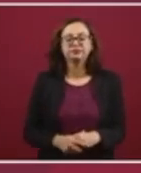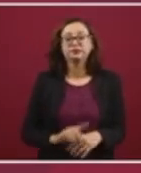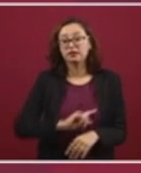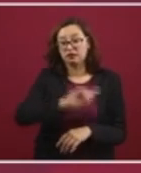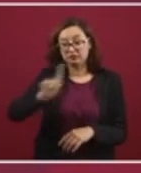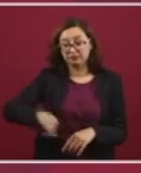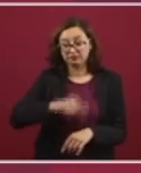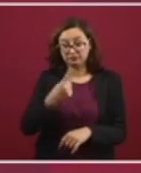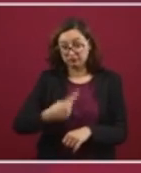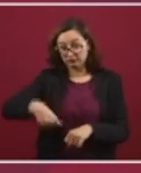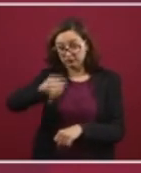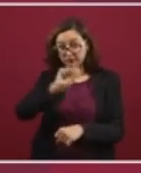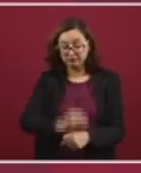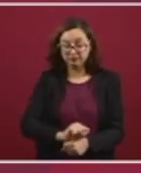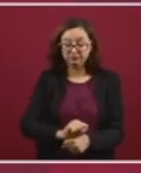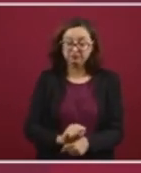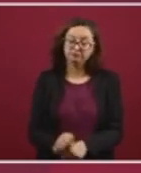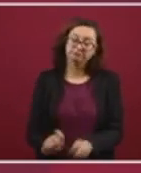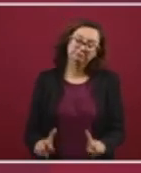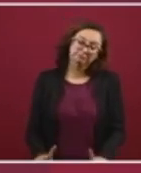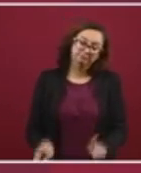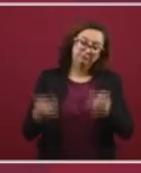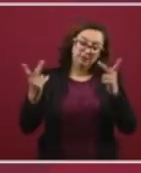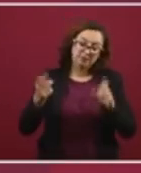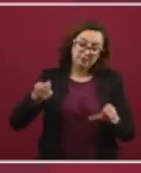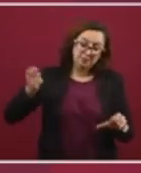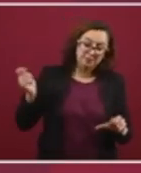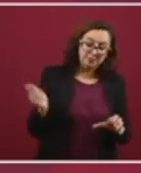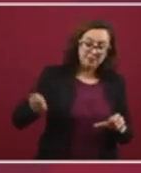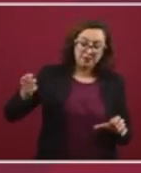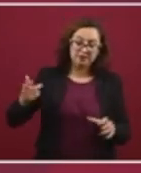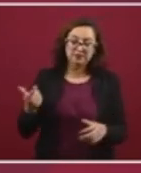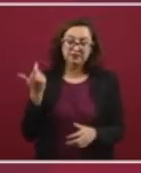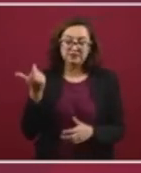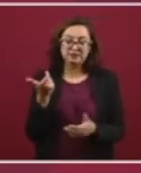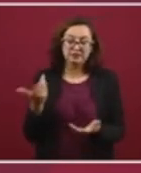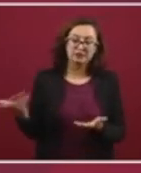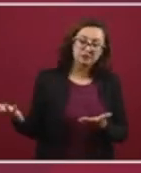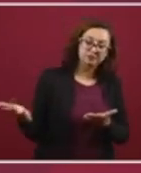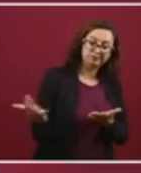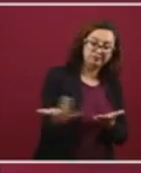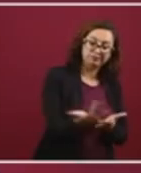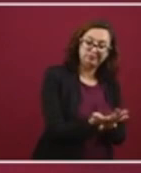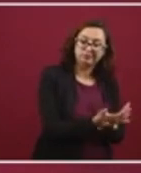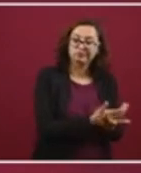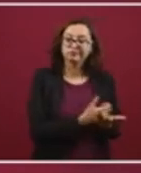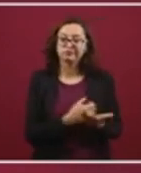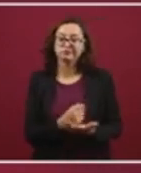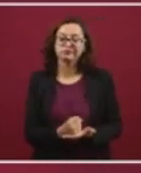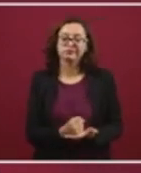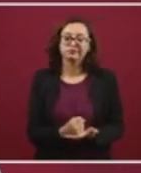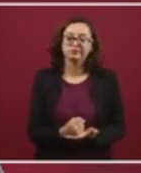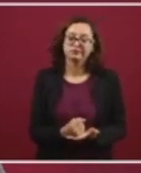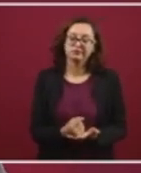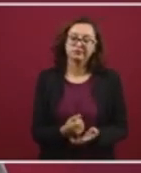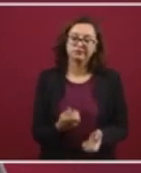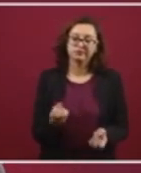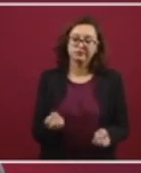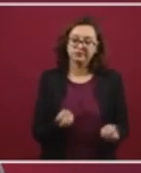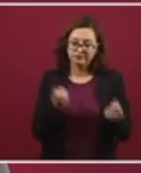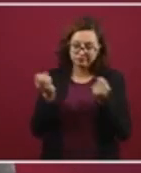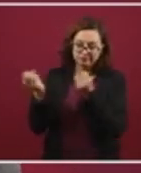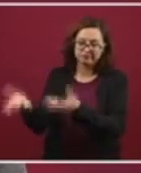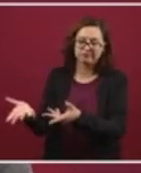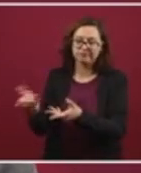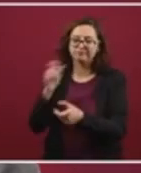subastar y el dinero que se obtenga, pues se va a entregar también